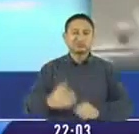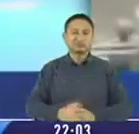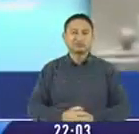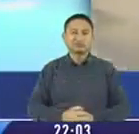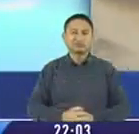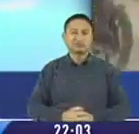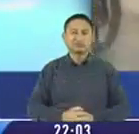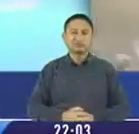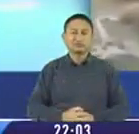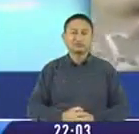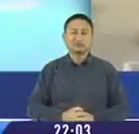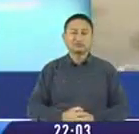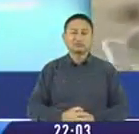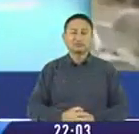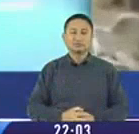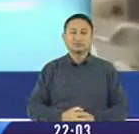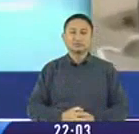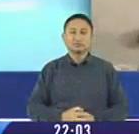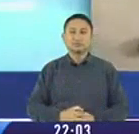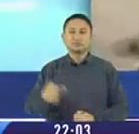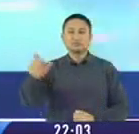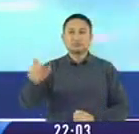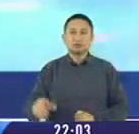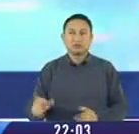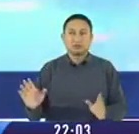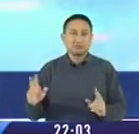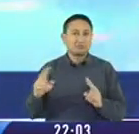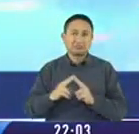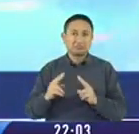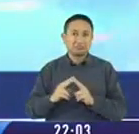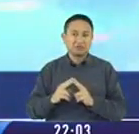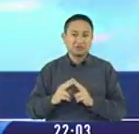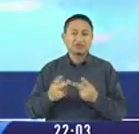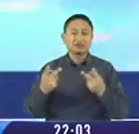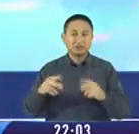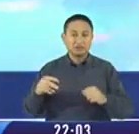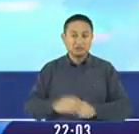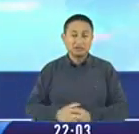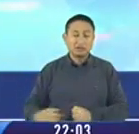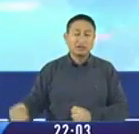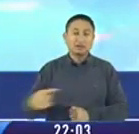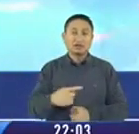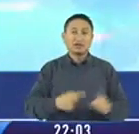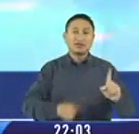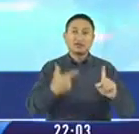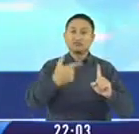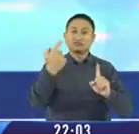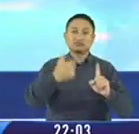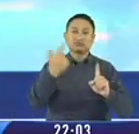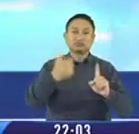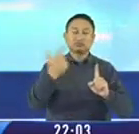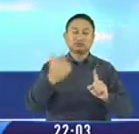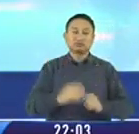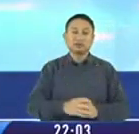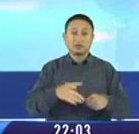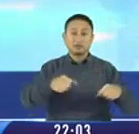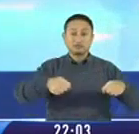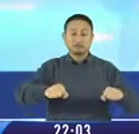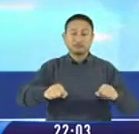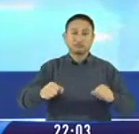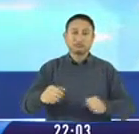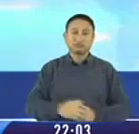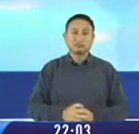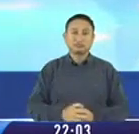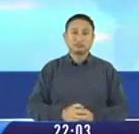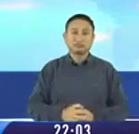el arma de un sujeto desconocido, quien también le disparó mientras circulaba junto